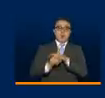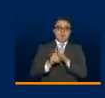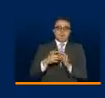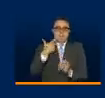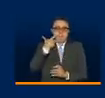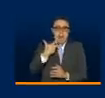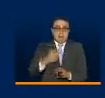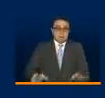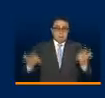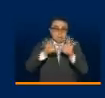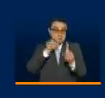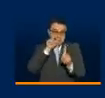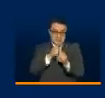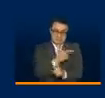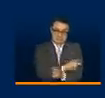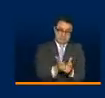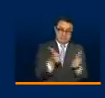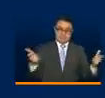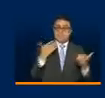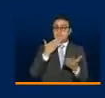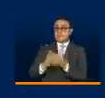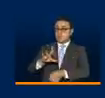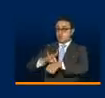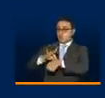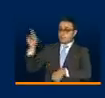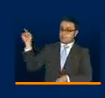gracias por estar una vez más en Prevención y Acción.